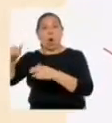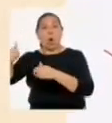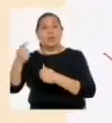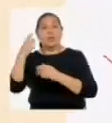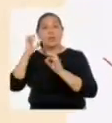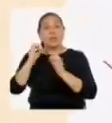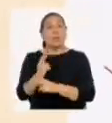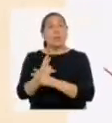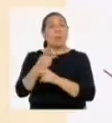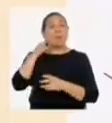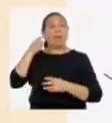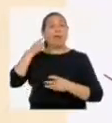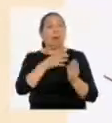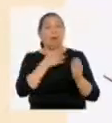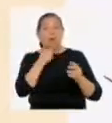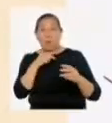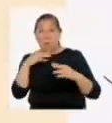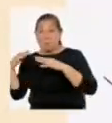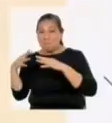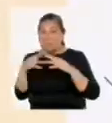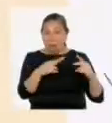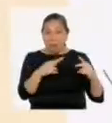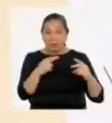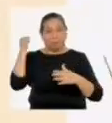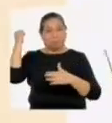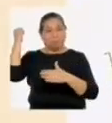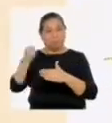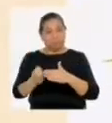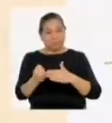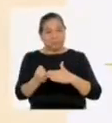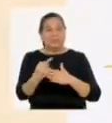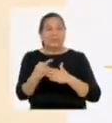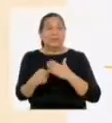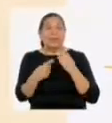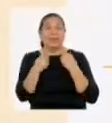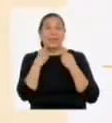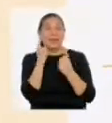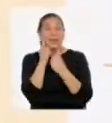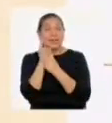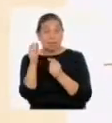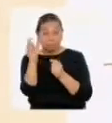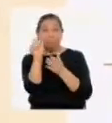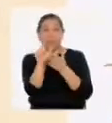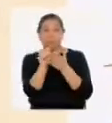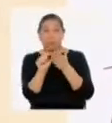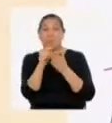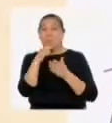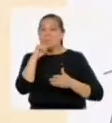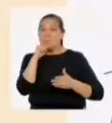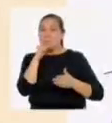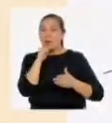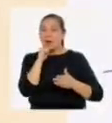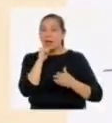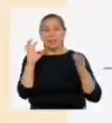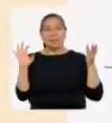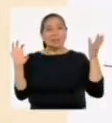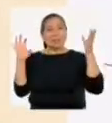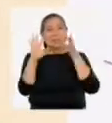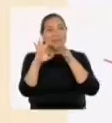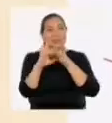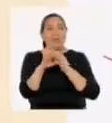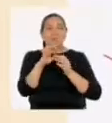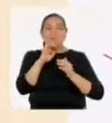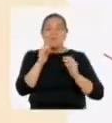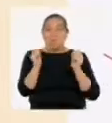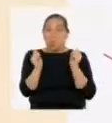de sacrificio para la guerra. Además, a través de las cerámicas y representaciones iconográficas, estas curanderas están muy ligadas con